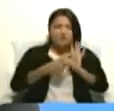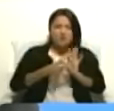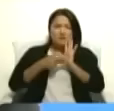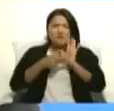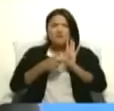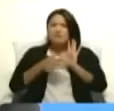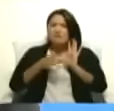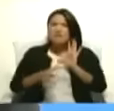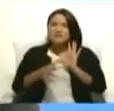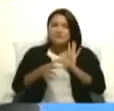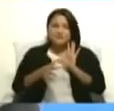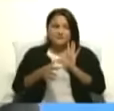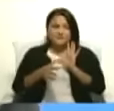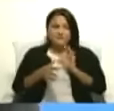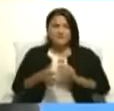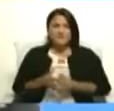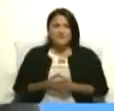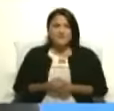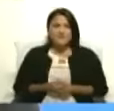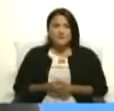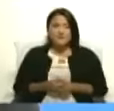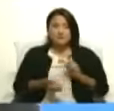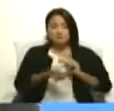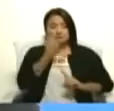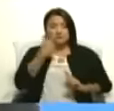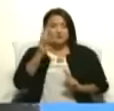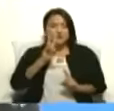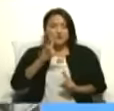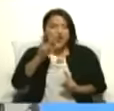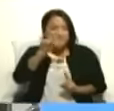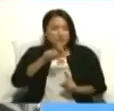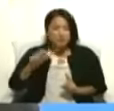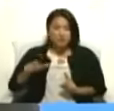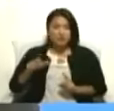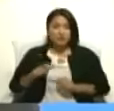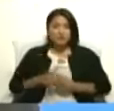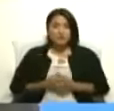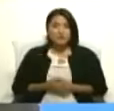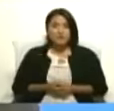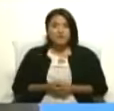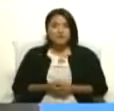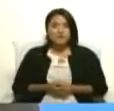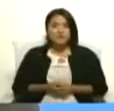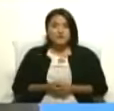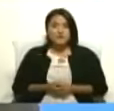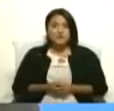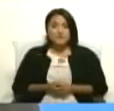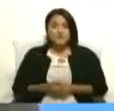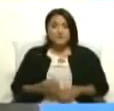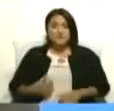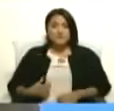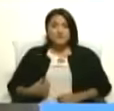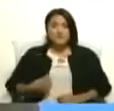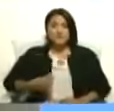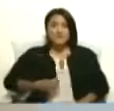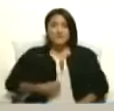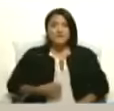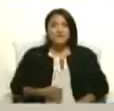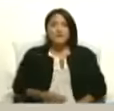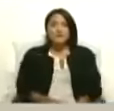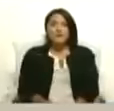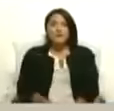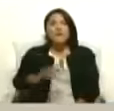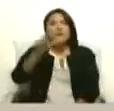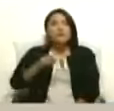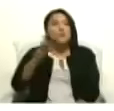en un acicate para atacar al pueblo de Venezuela una de las de la casta la